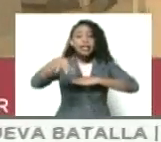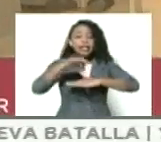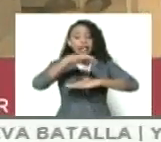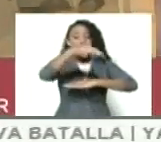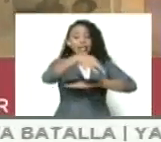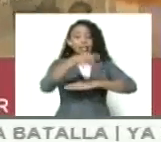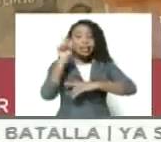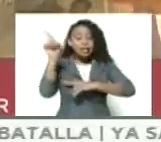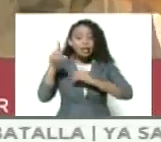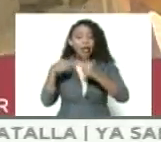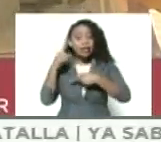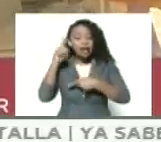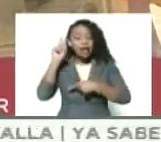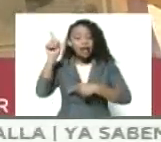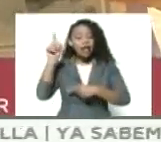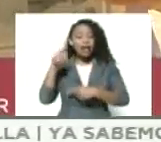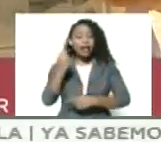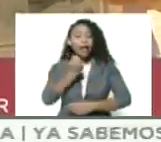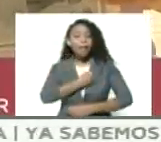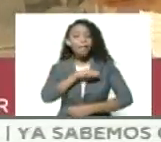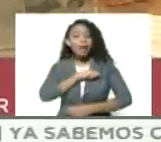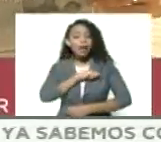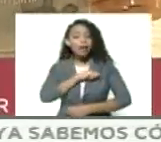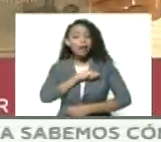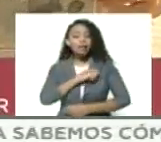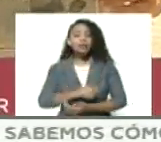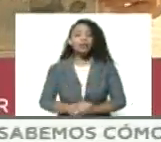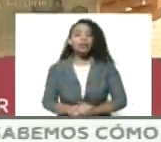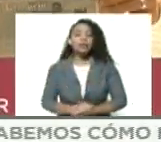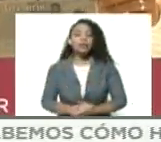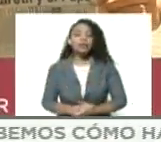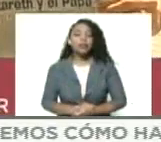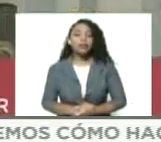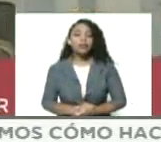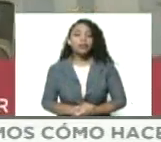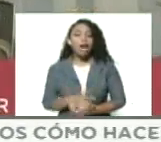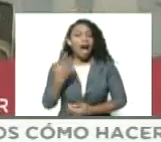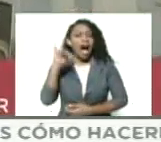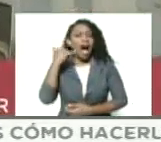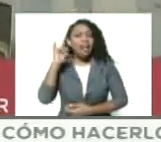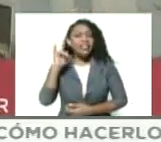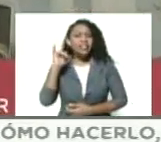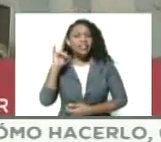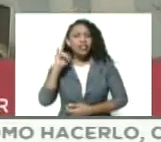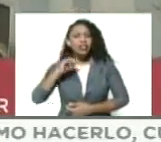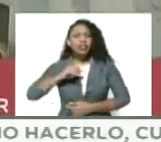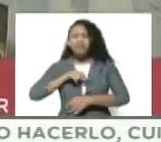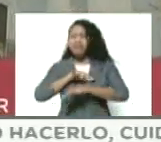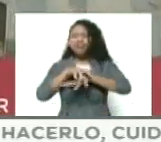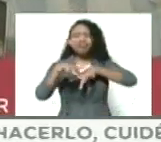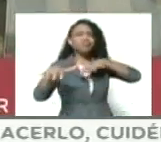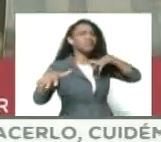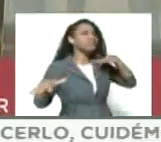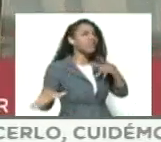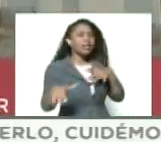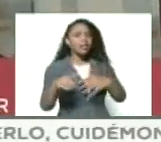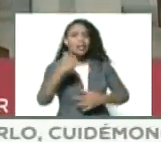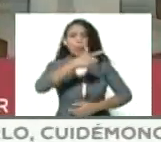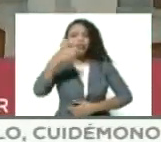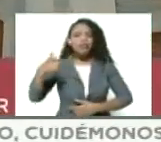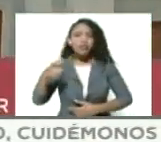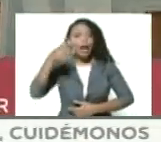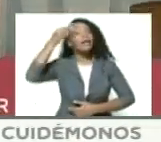Océano Atlántico, en España, las Islas Canarias. Tiene cientos de devotos